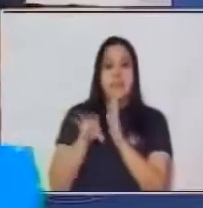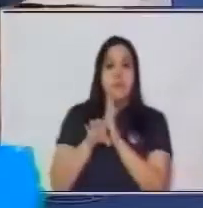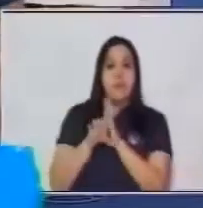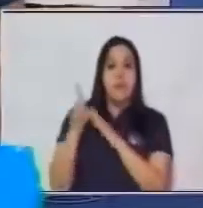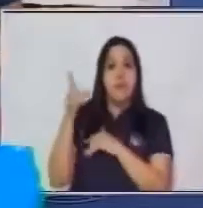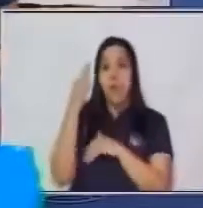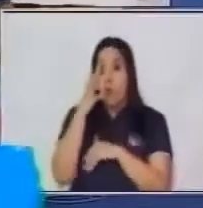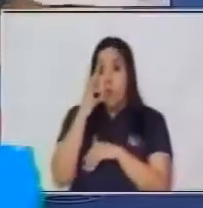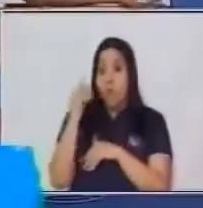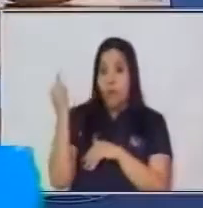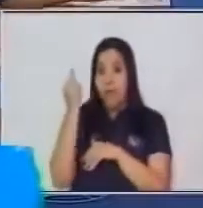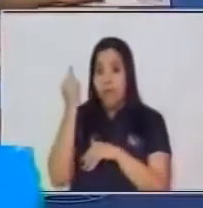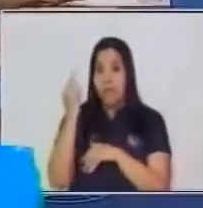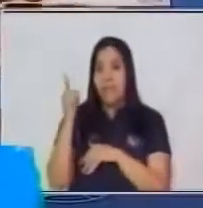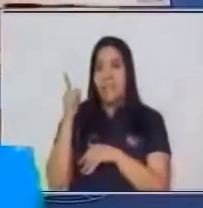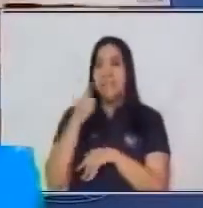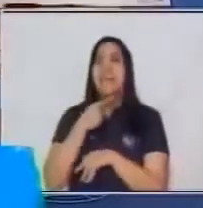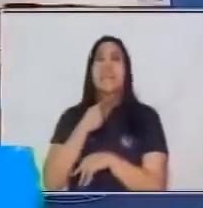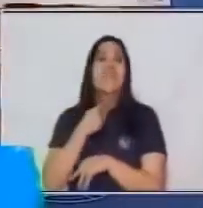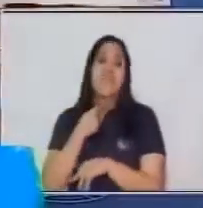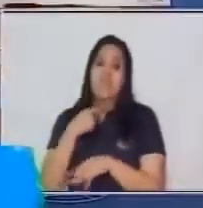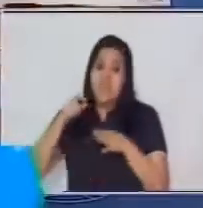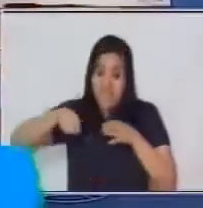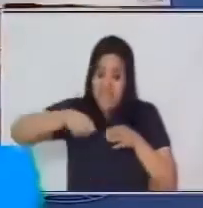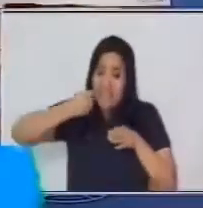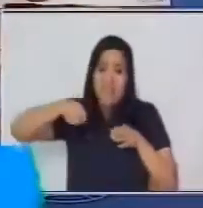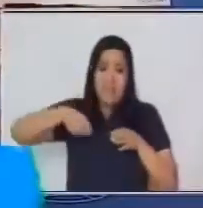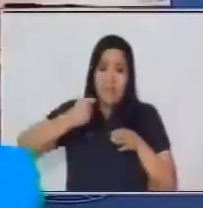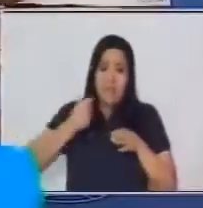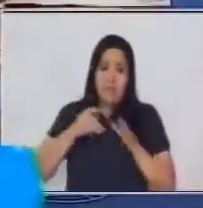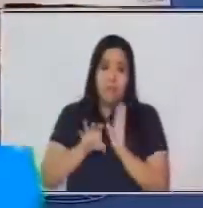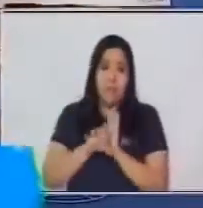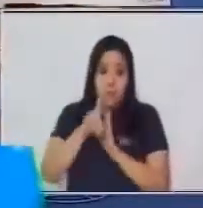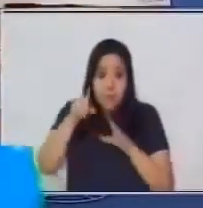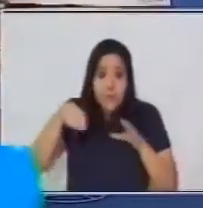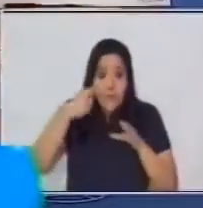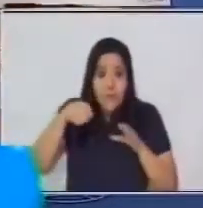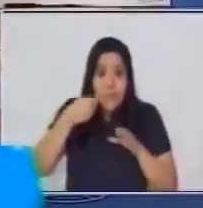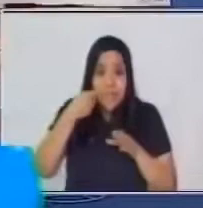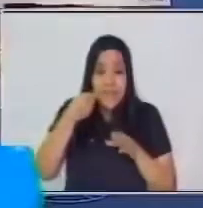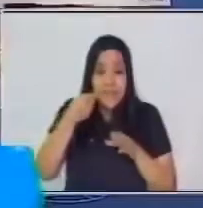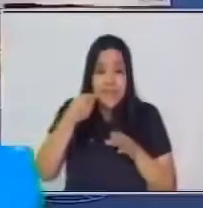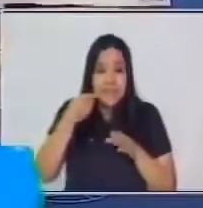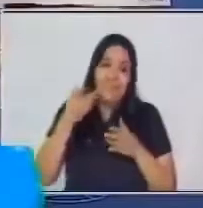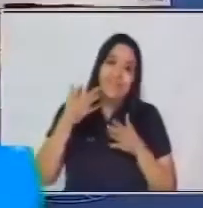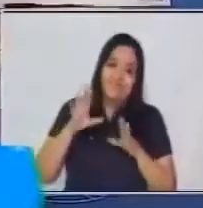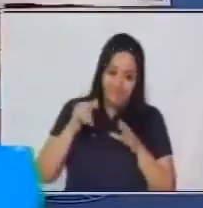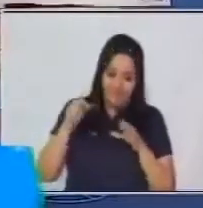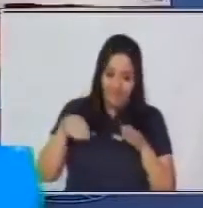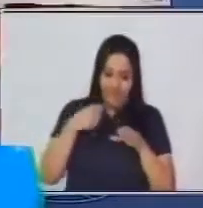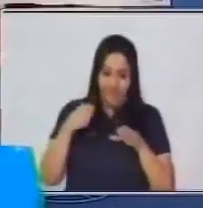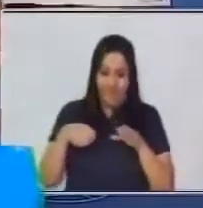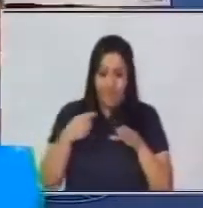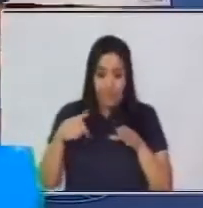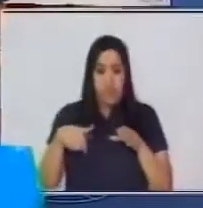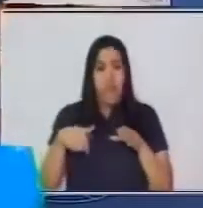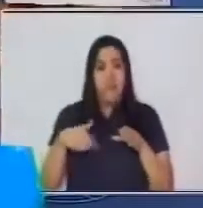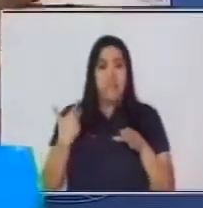la sopa. ¿A ti te gusta la sopa? ¿Y qué puede suceder a partir de eso cuando le sirven